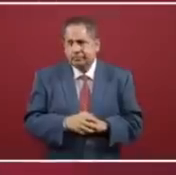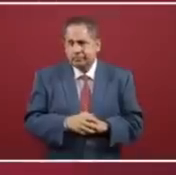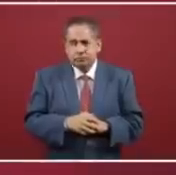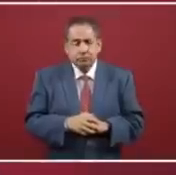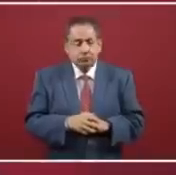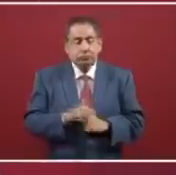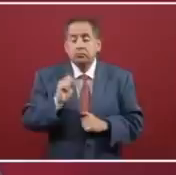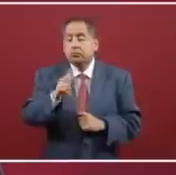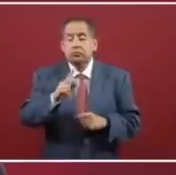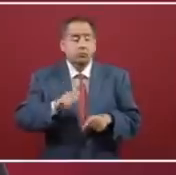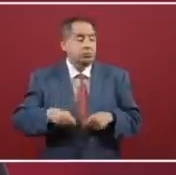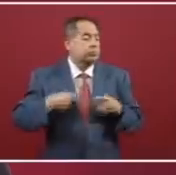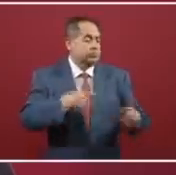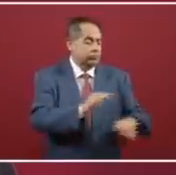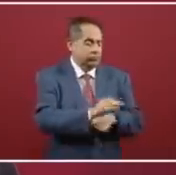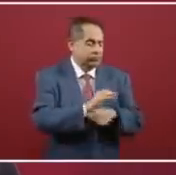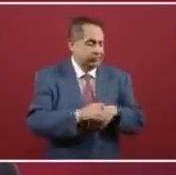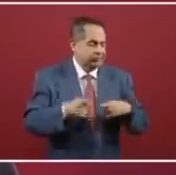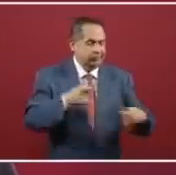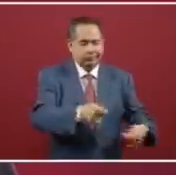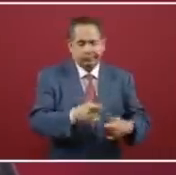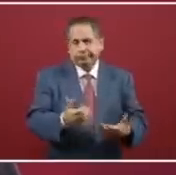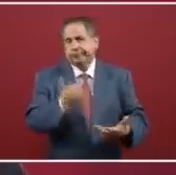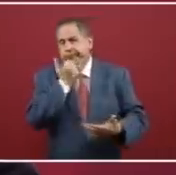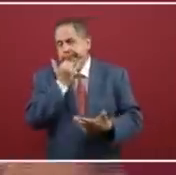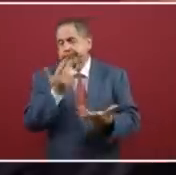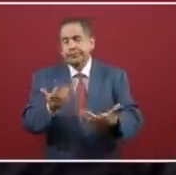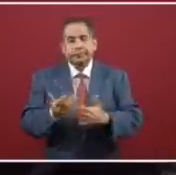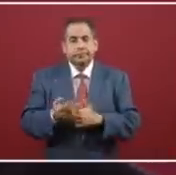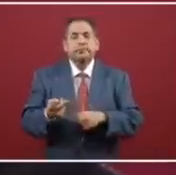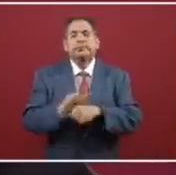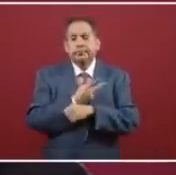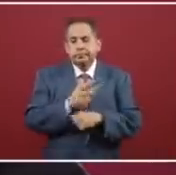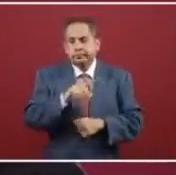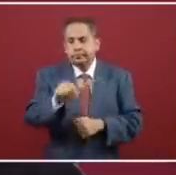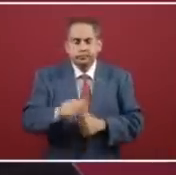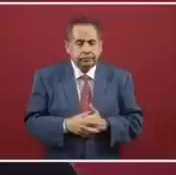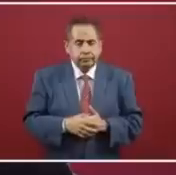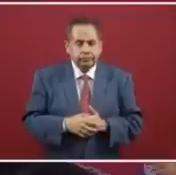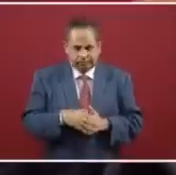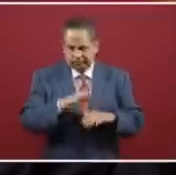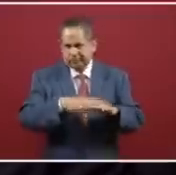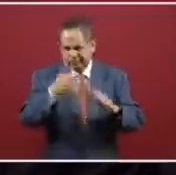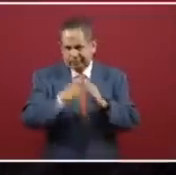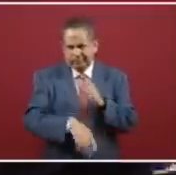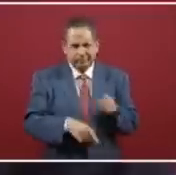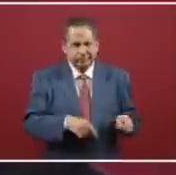entrega que sucede pues lo que